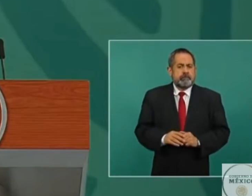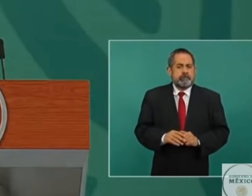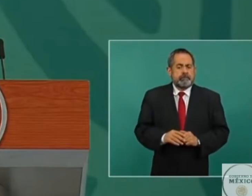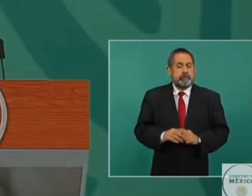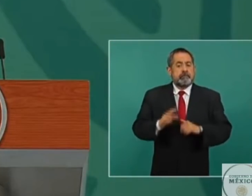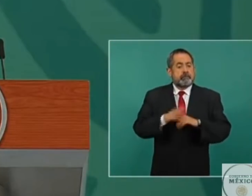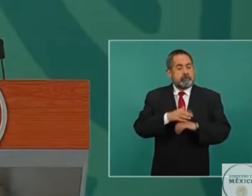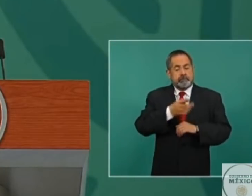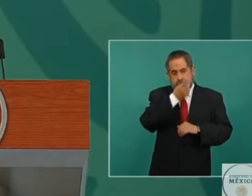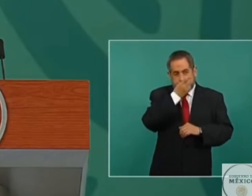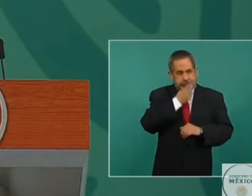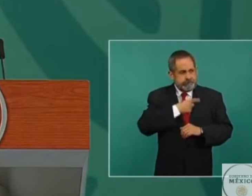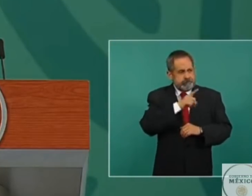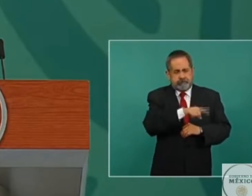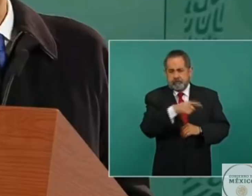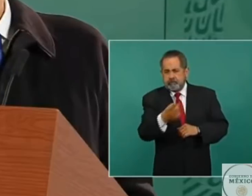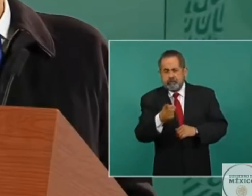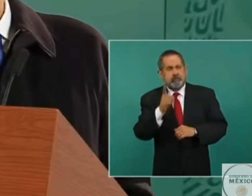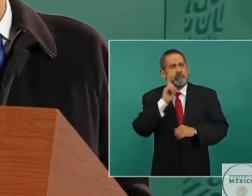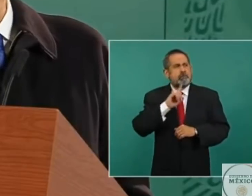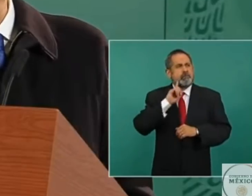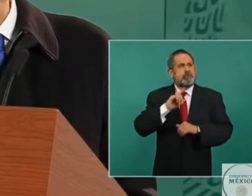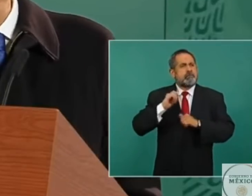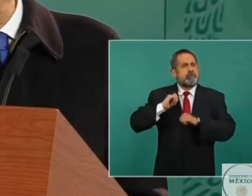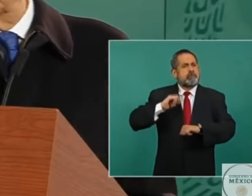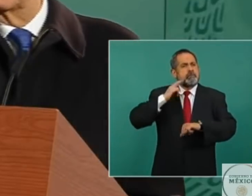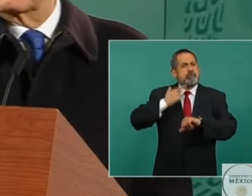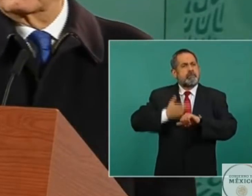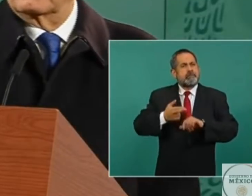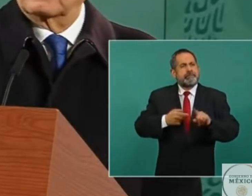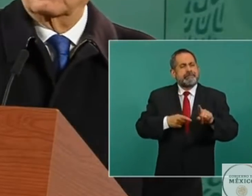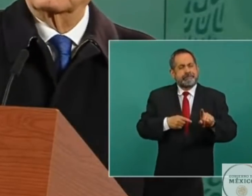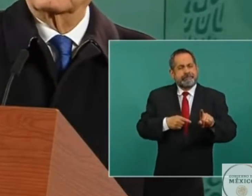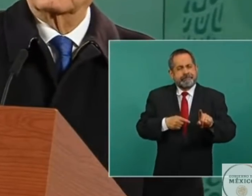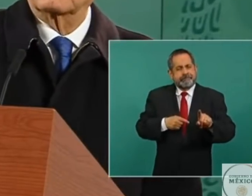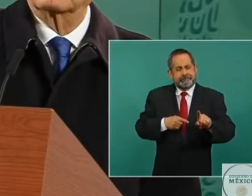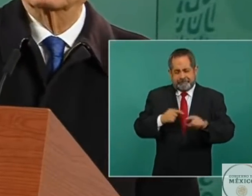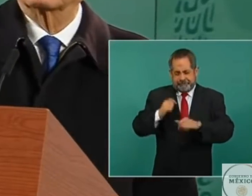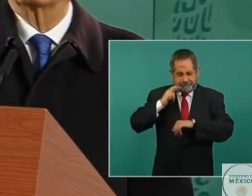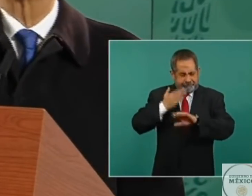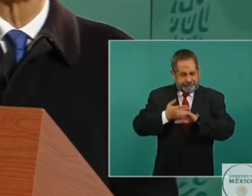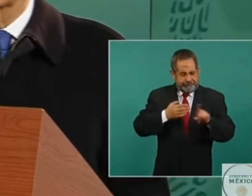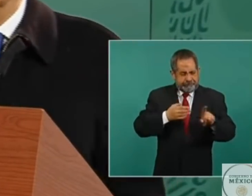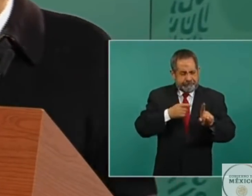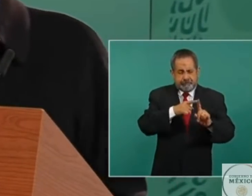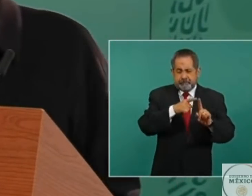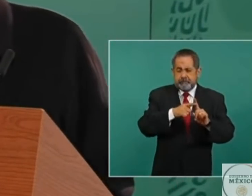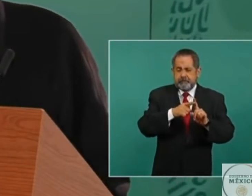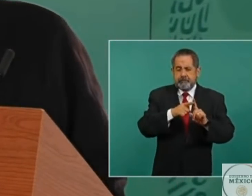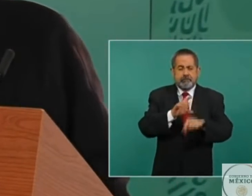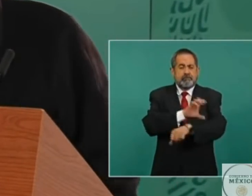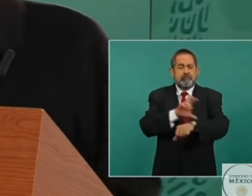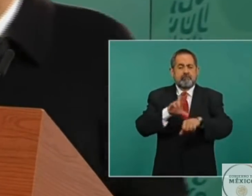porque nos comentó, fue la encargada de coordinar un